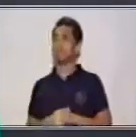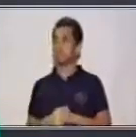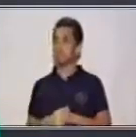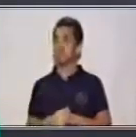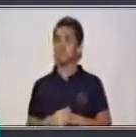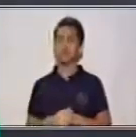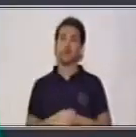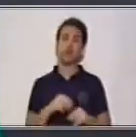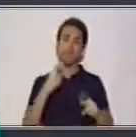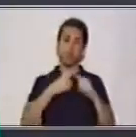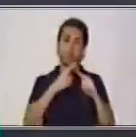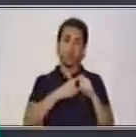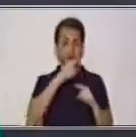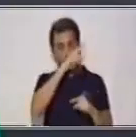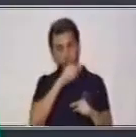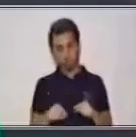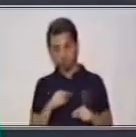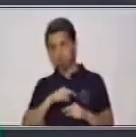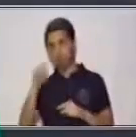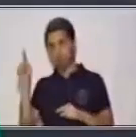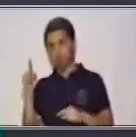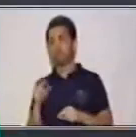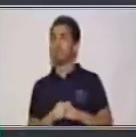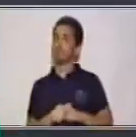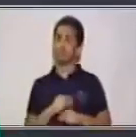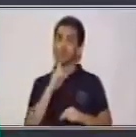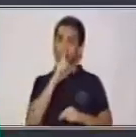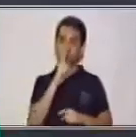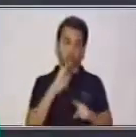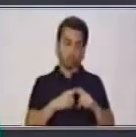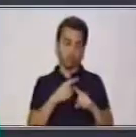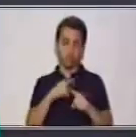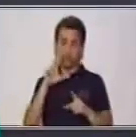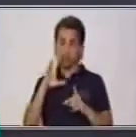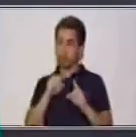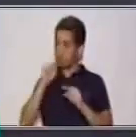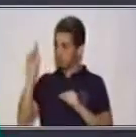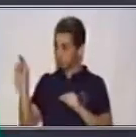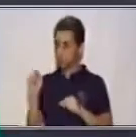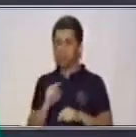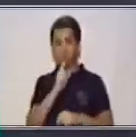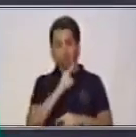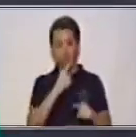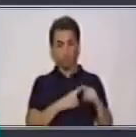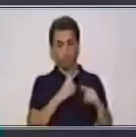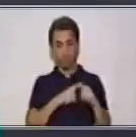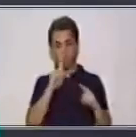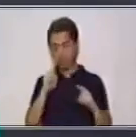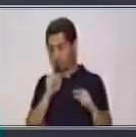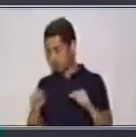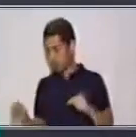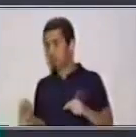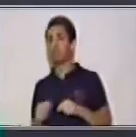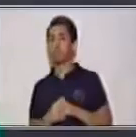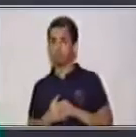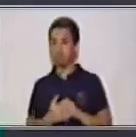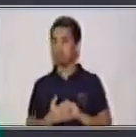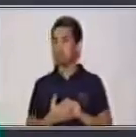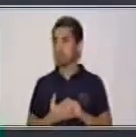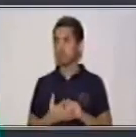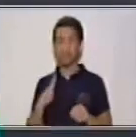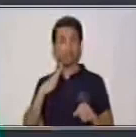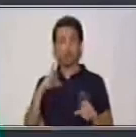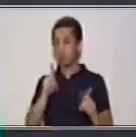y multiplicar cruzado, 1 por 5, arriba, 1 por 4, abajo, y obtenemos